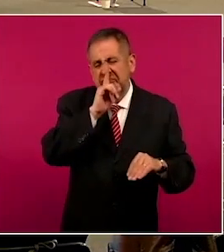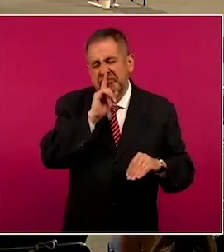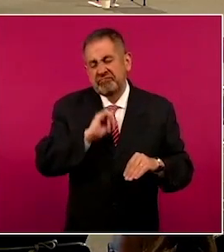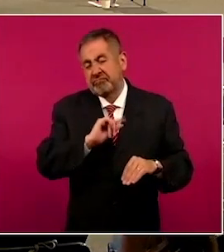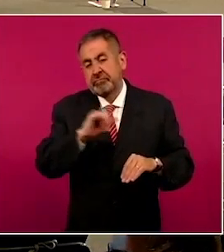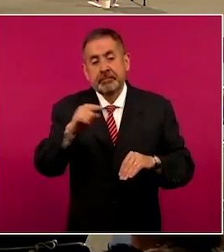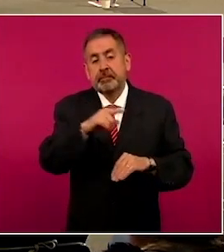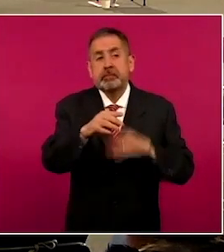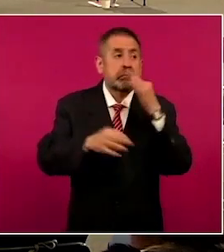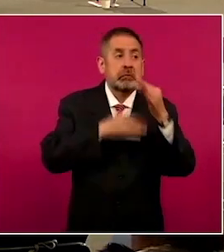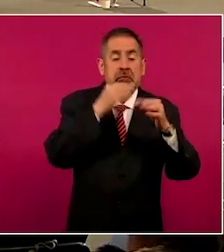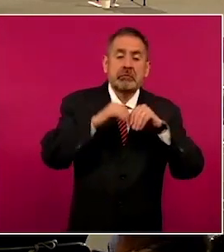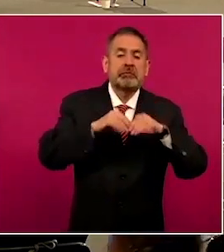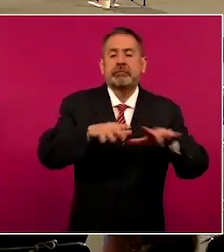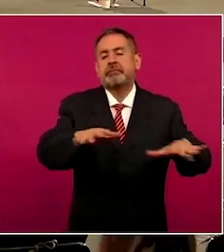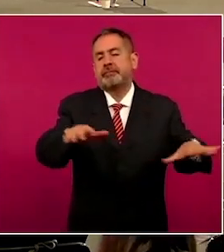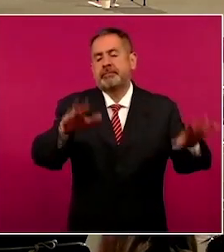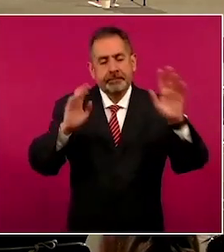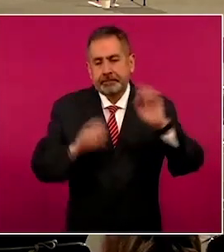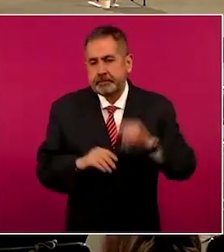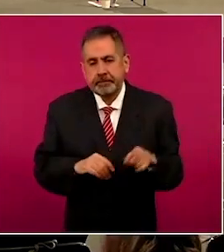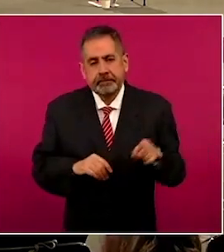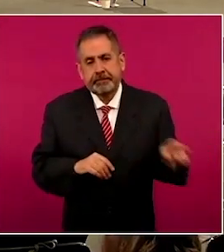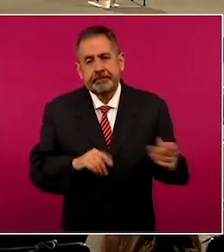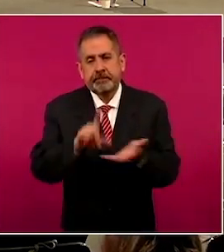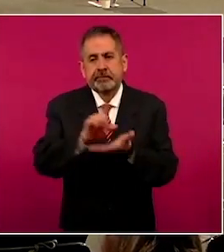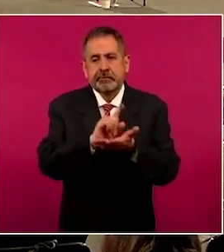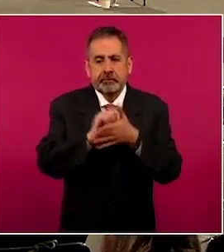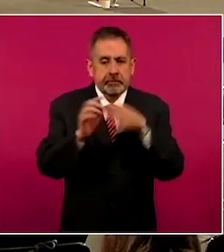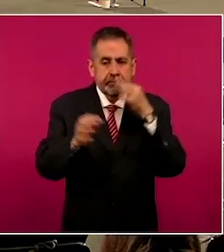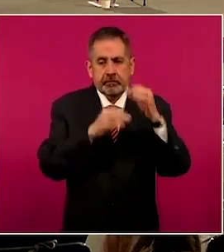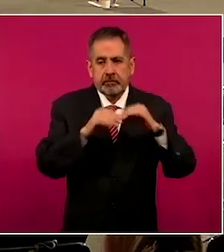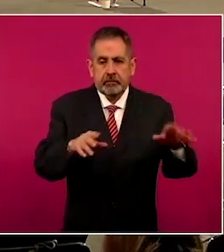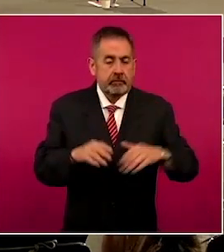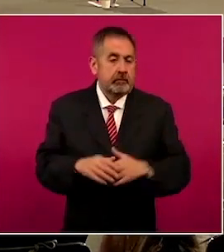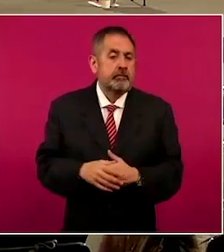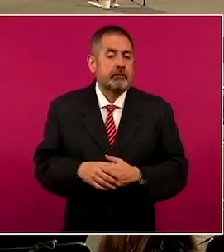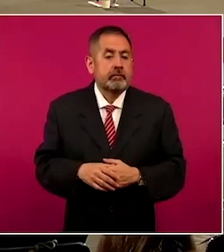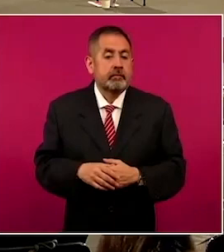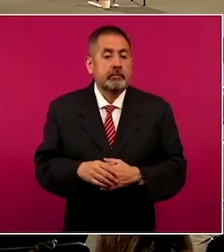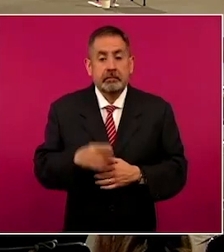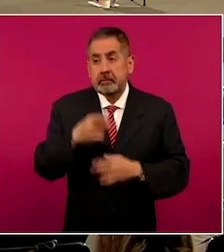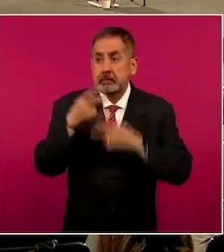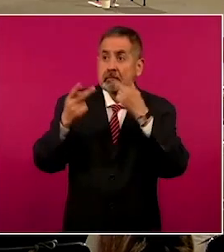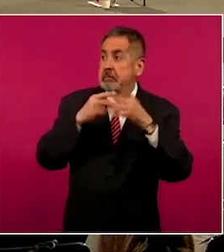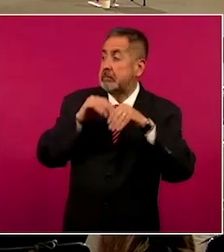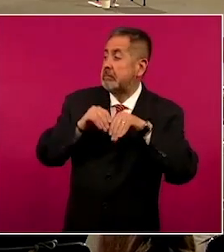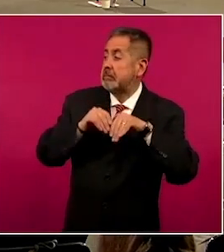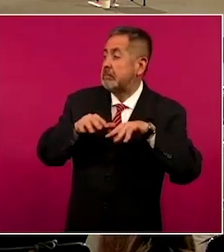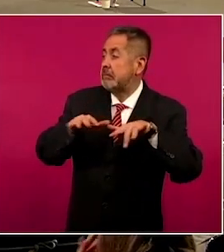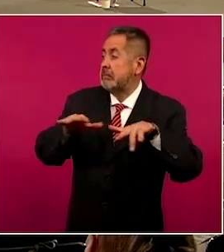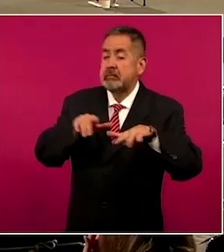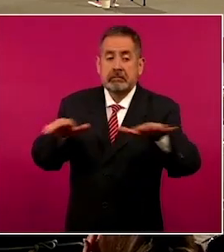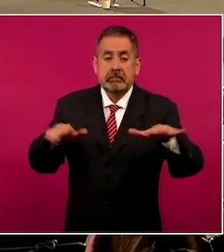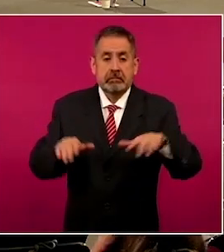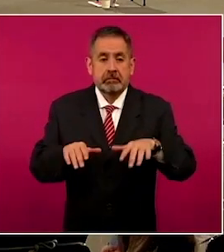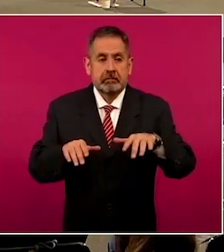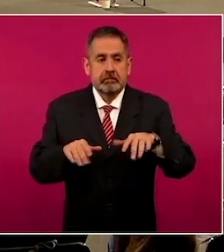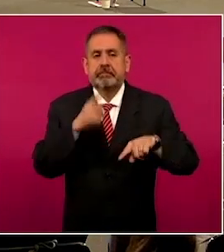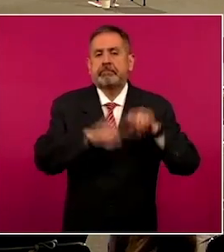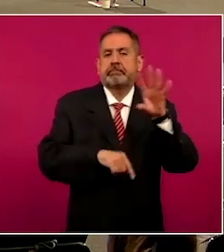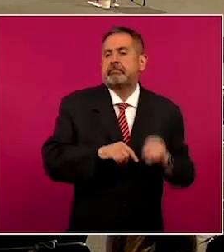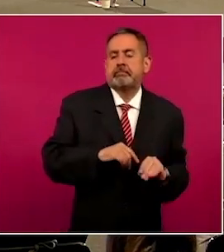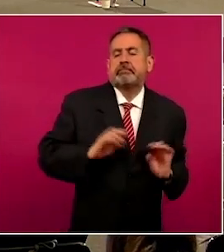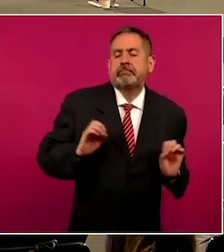viralizó esa nota a través de su cuenta de Twitter muchas horas después ya que se había difundido por muchos lados Bajo su